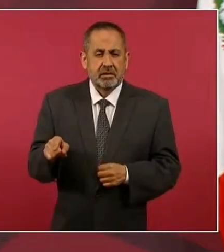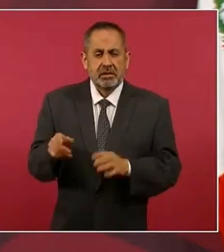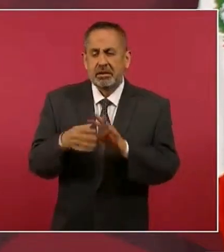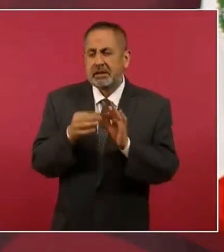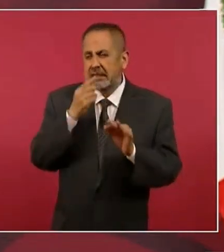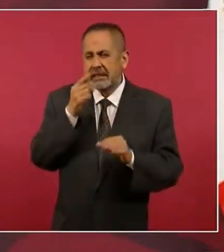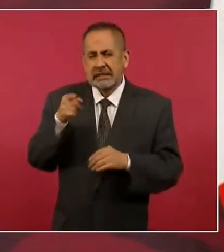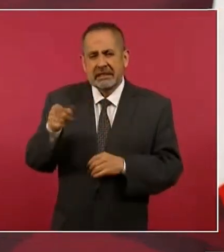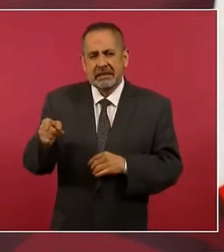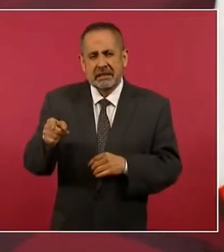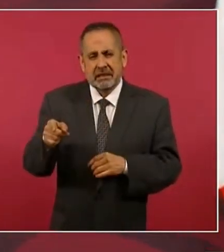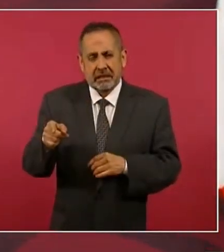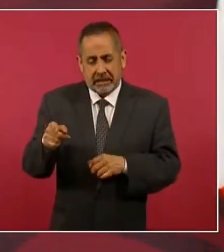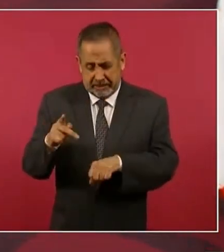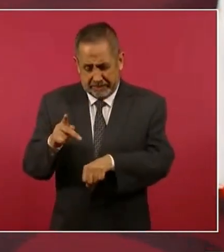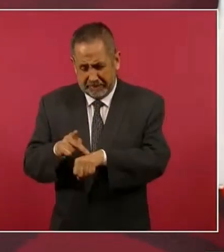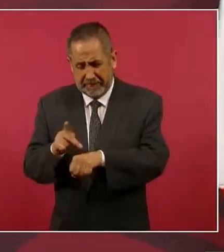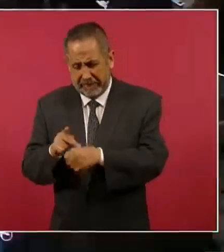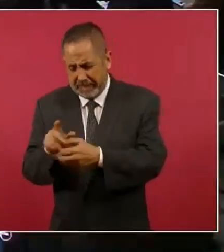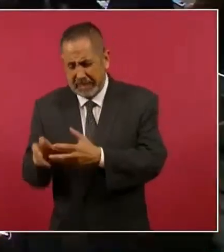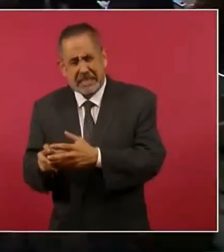peladito, agarrando una piedra.